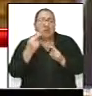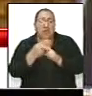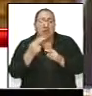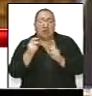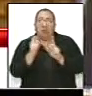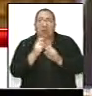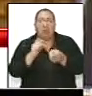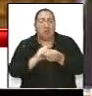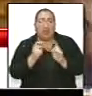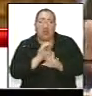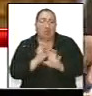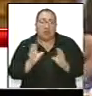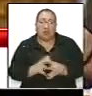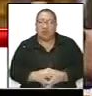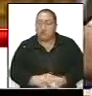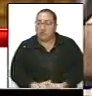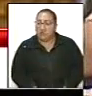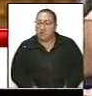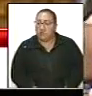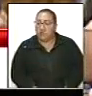debería tomarnos mucho tiempo.